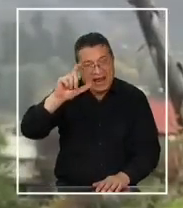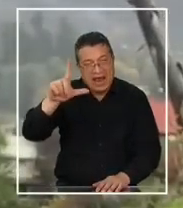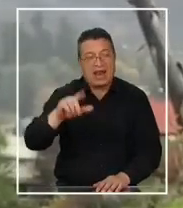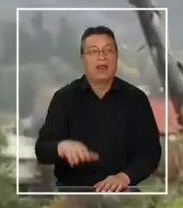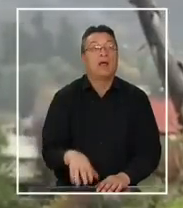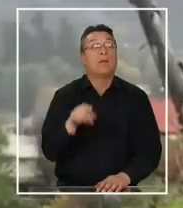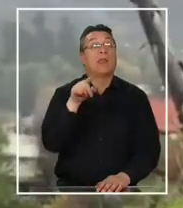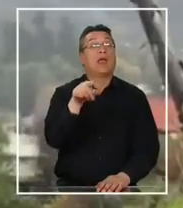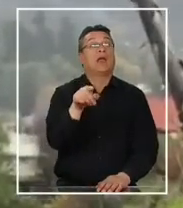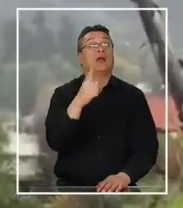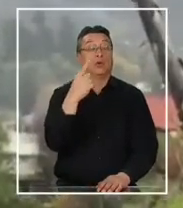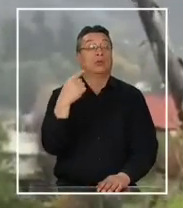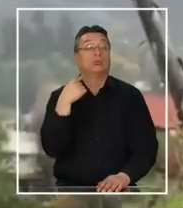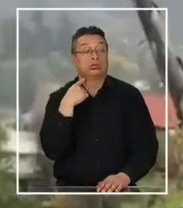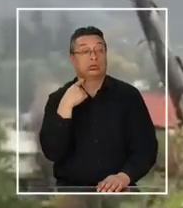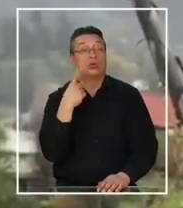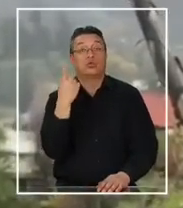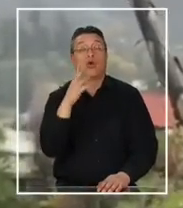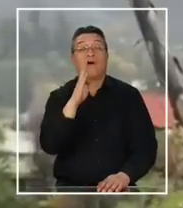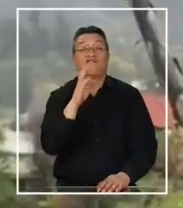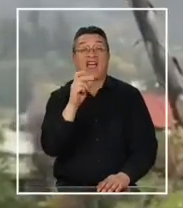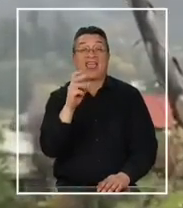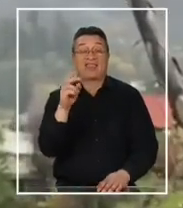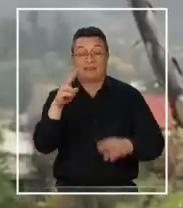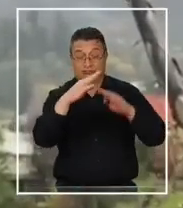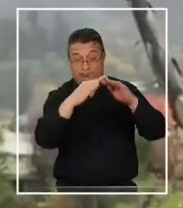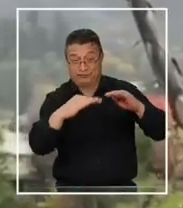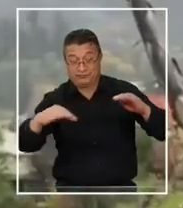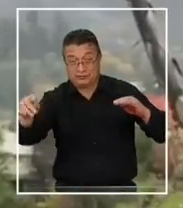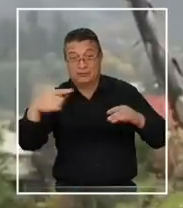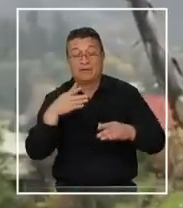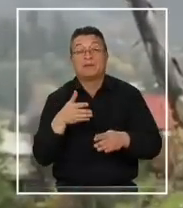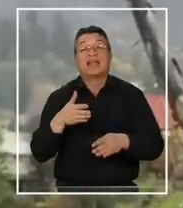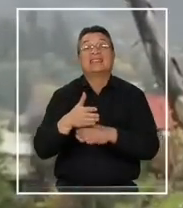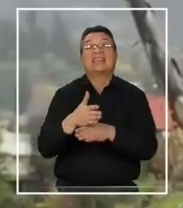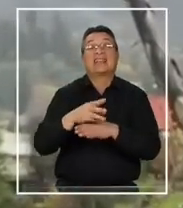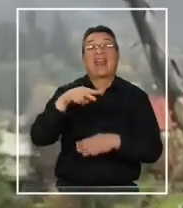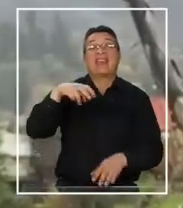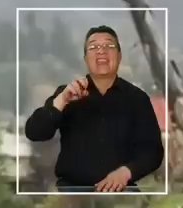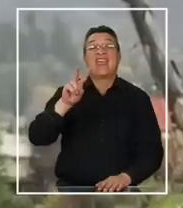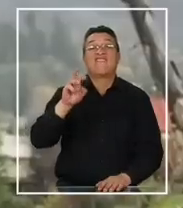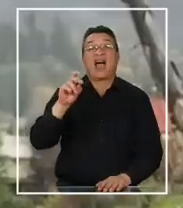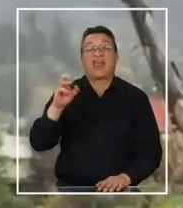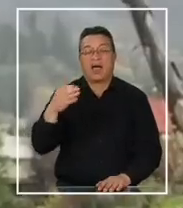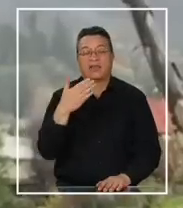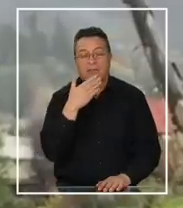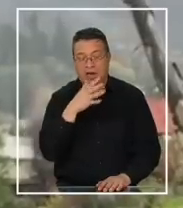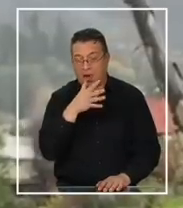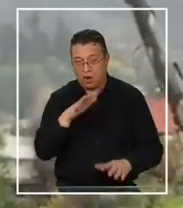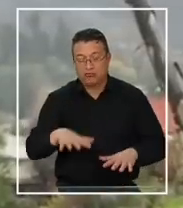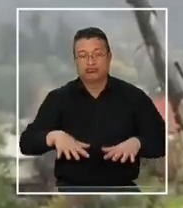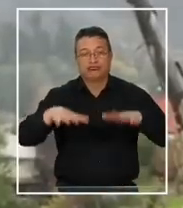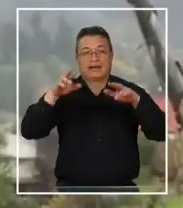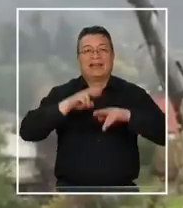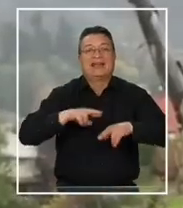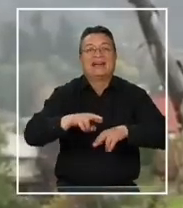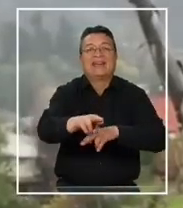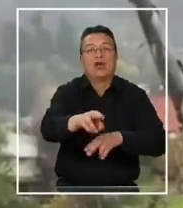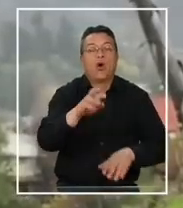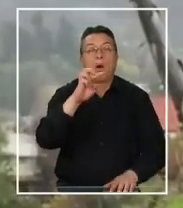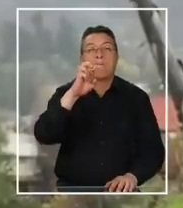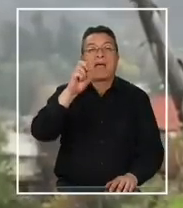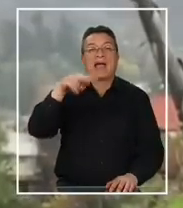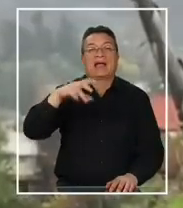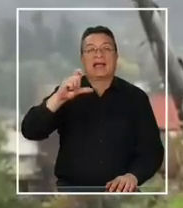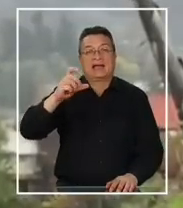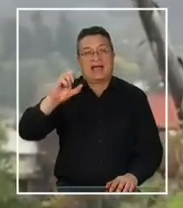zona. Uno de ellos en el sector del Badén, que tenemos una familia en el sector de Sierra Nevada por el aumento del caudal del río Pangal. Muchas veces